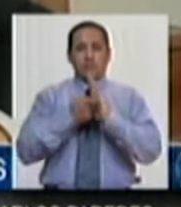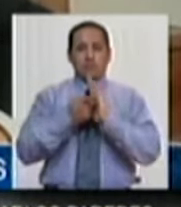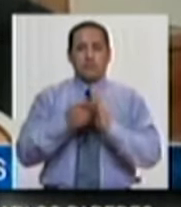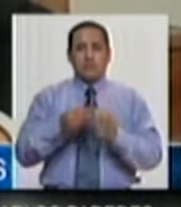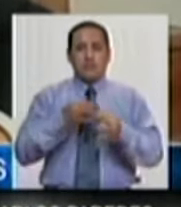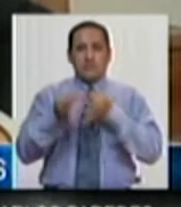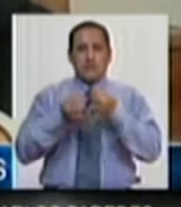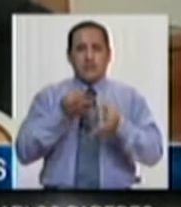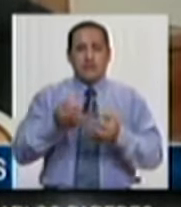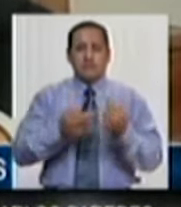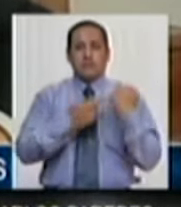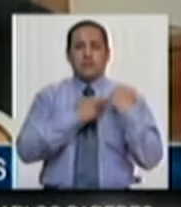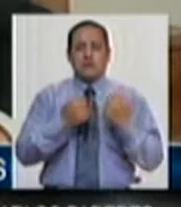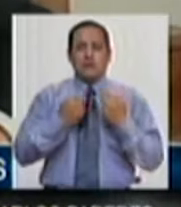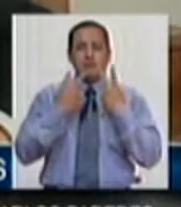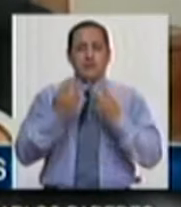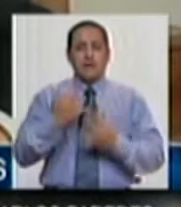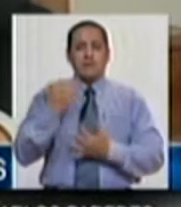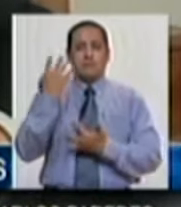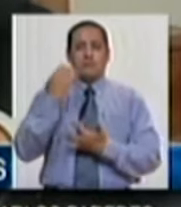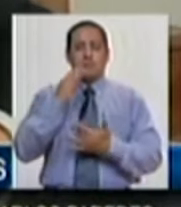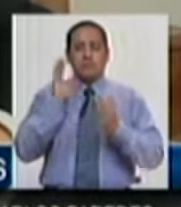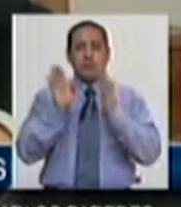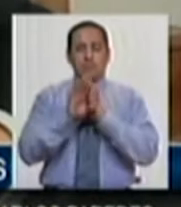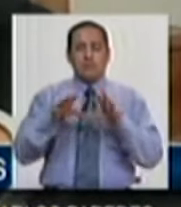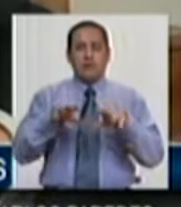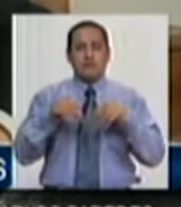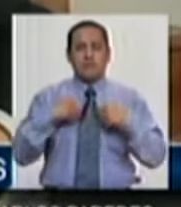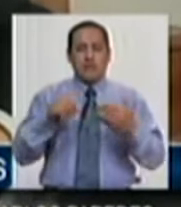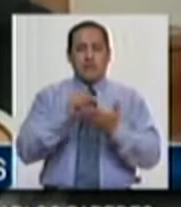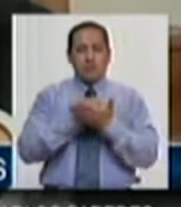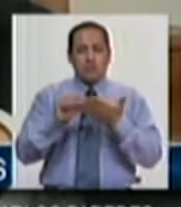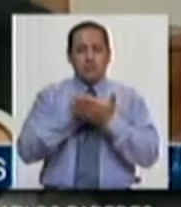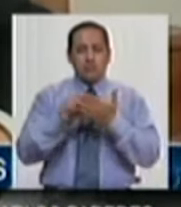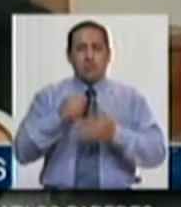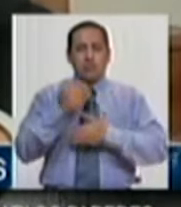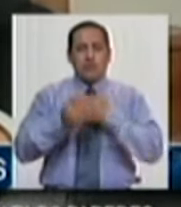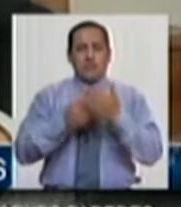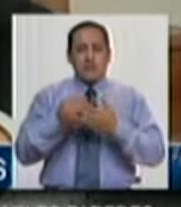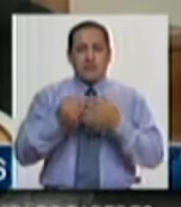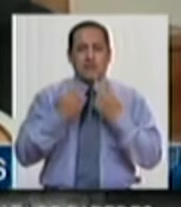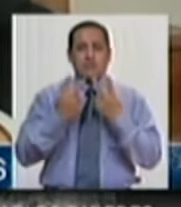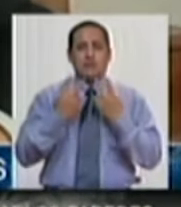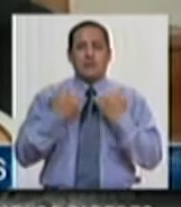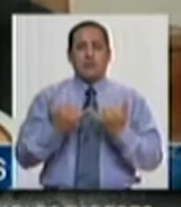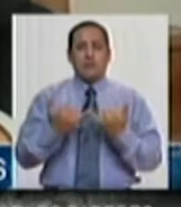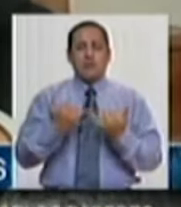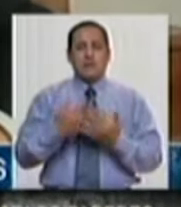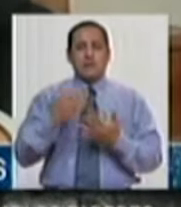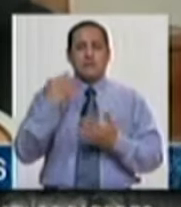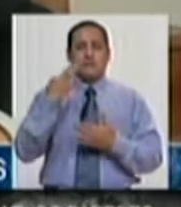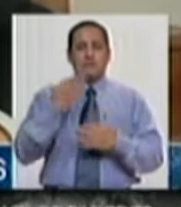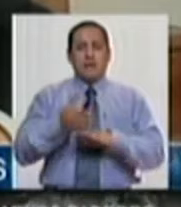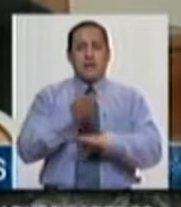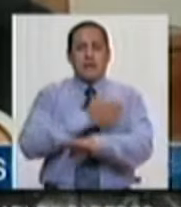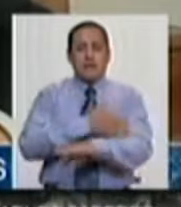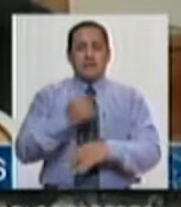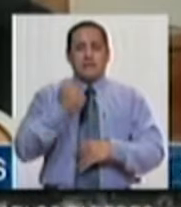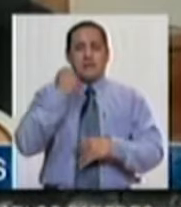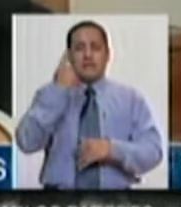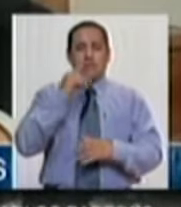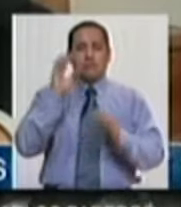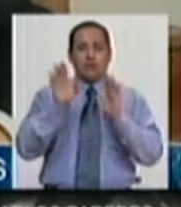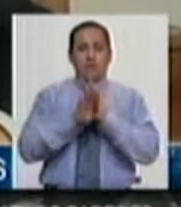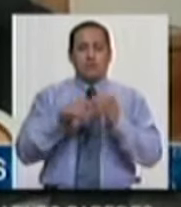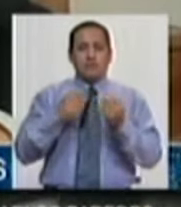minutos, entonces esperamos tomar nota de los avances que hay. Lo que siempre hay que entender